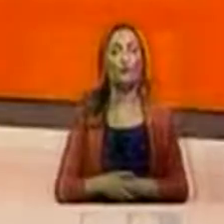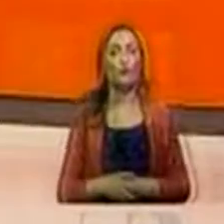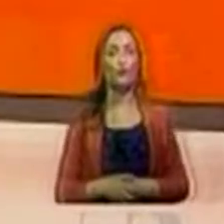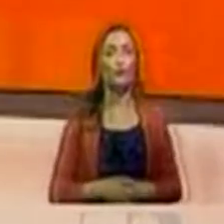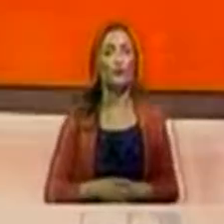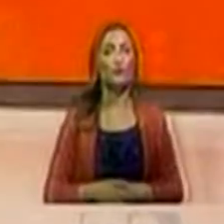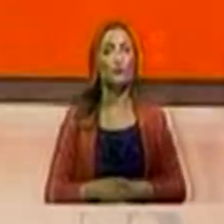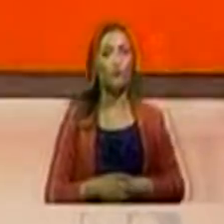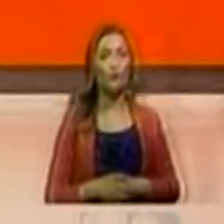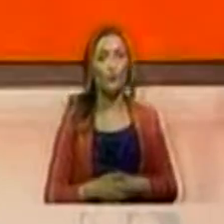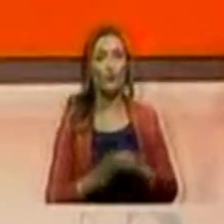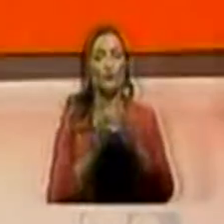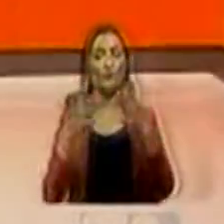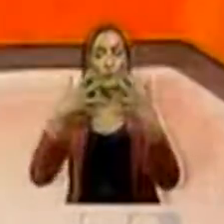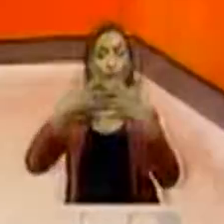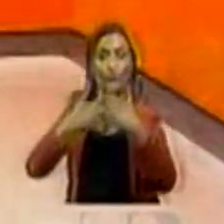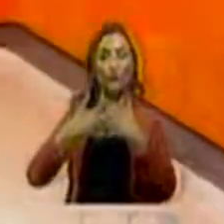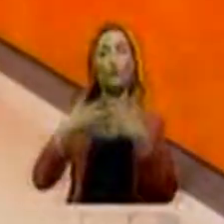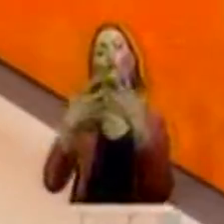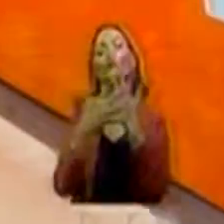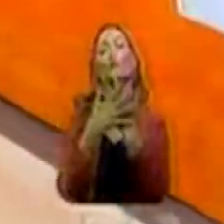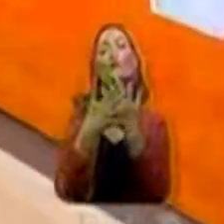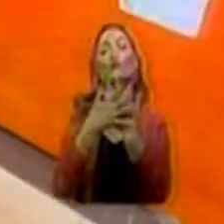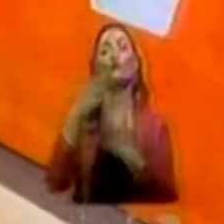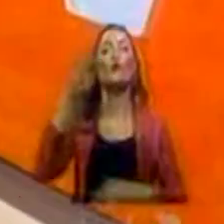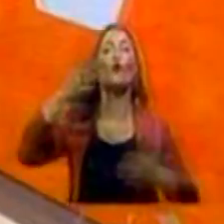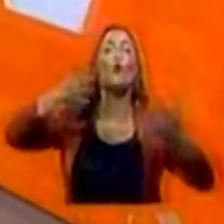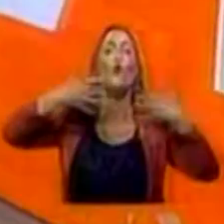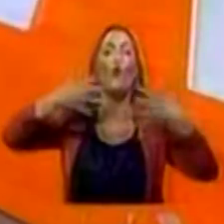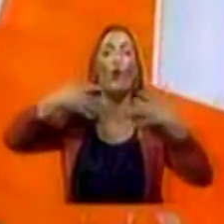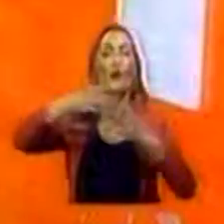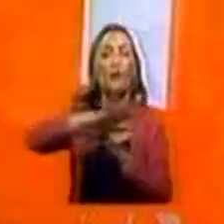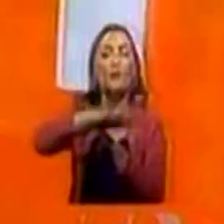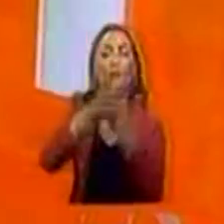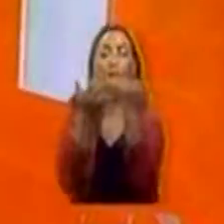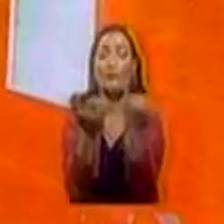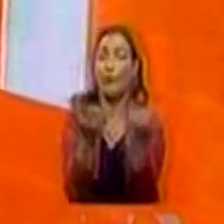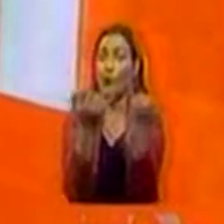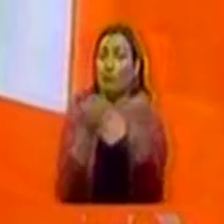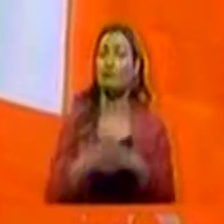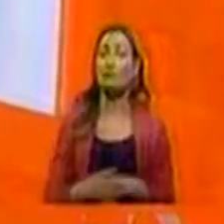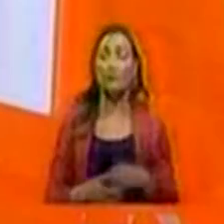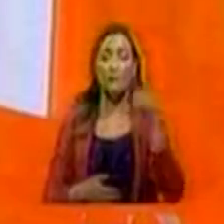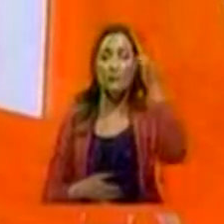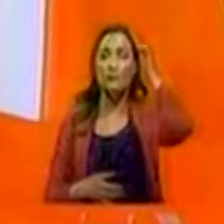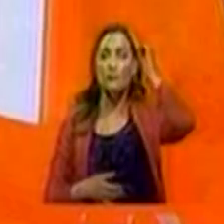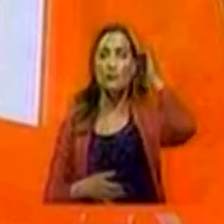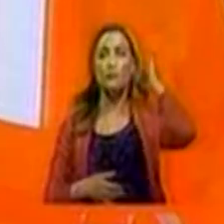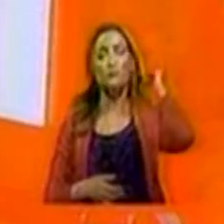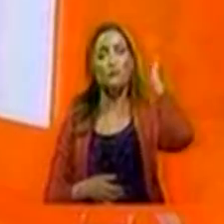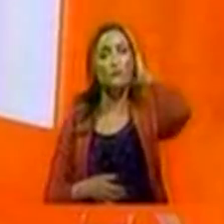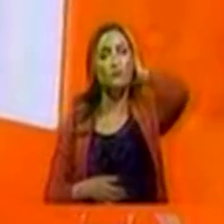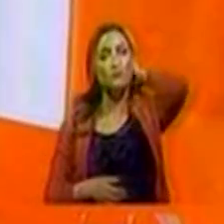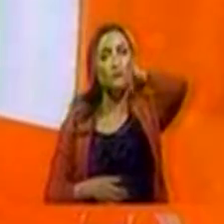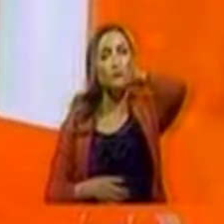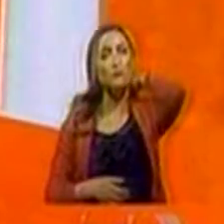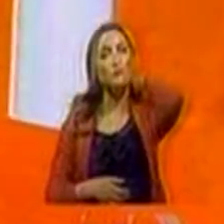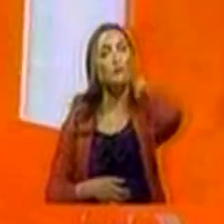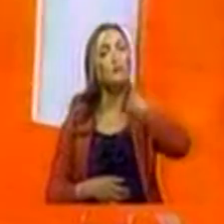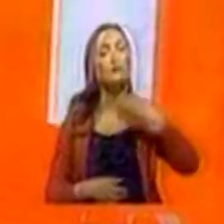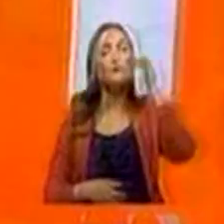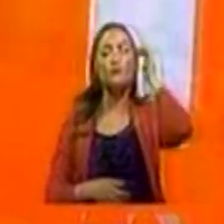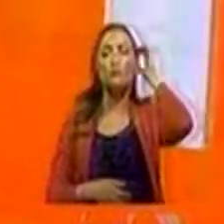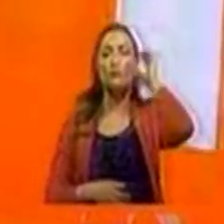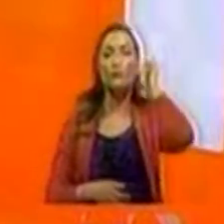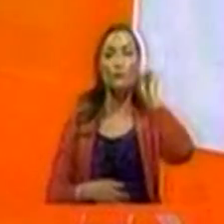hasta exteriores a la penitenciaría del Litoral para conocer cuál es el ambiente a esta hora después de los incidentes registrados el día de ayer. Paul Tutiven ya